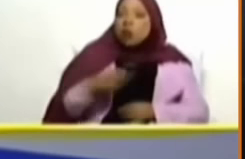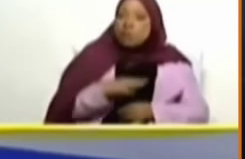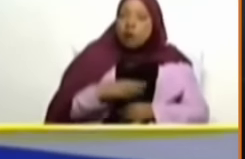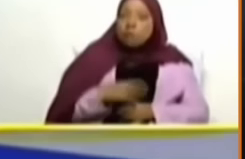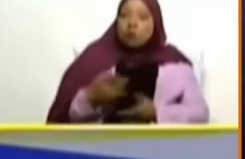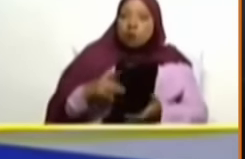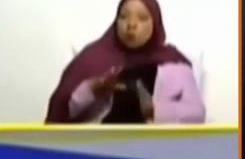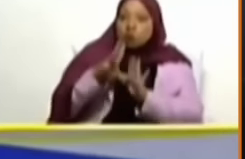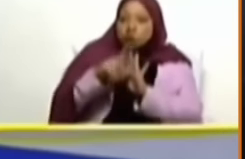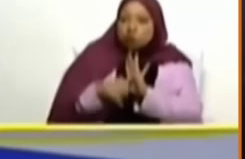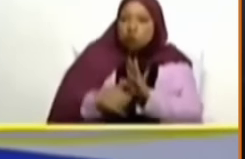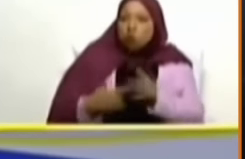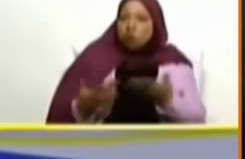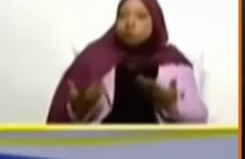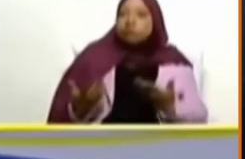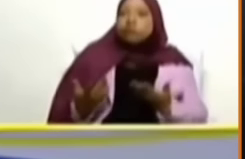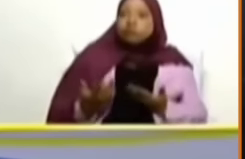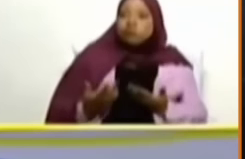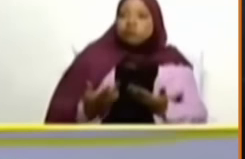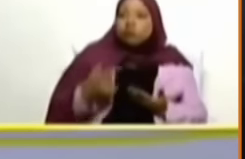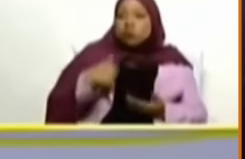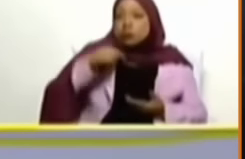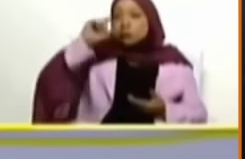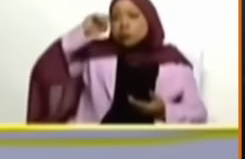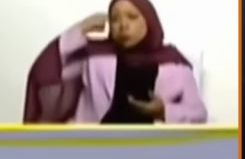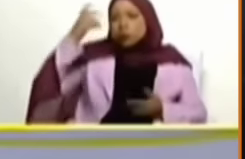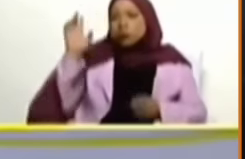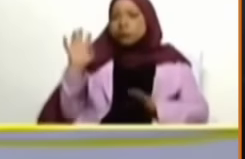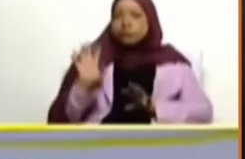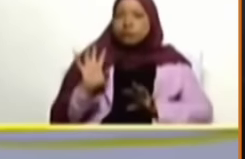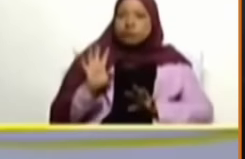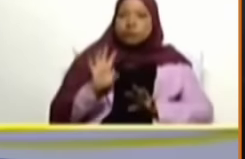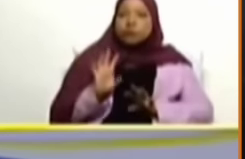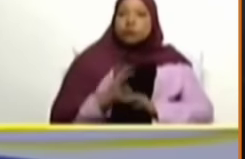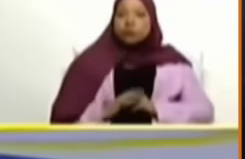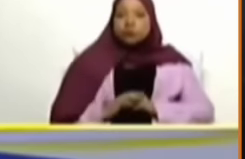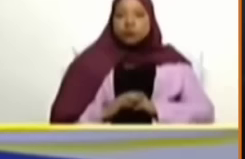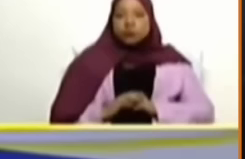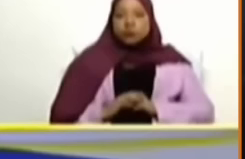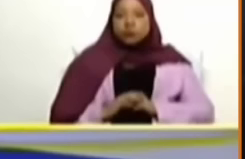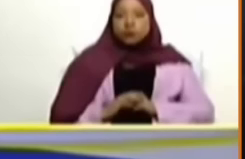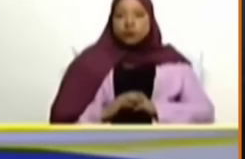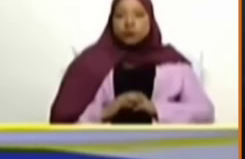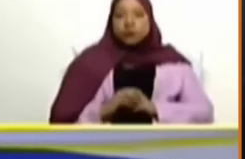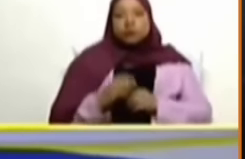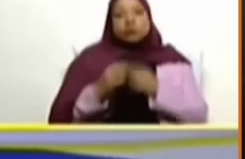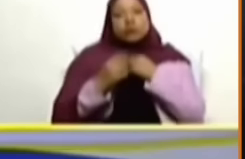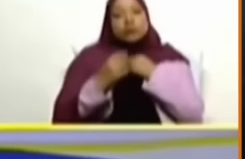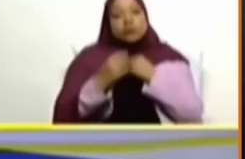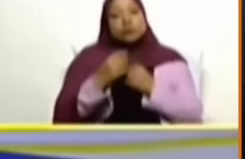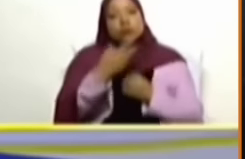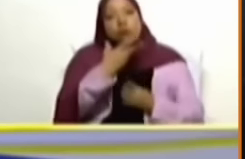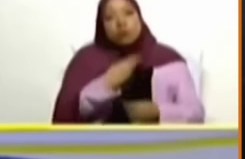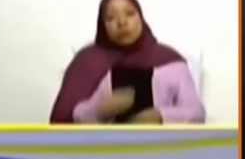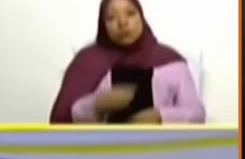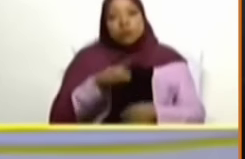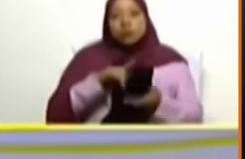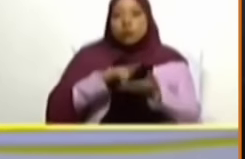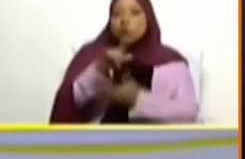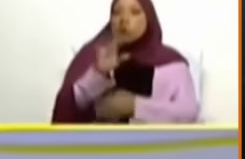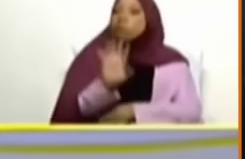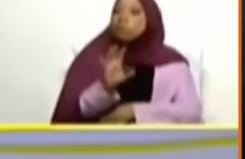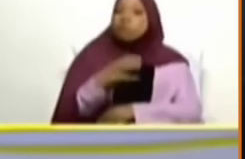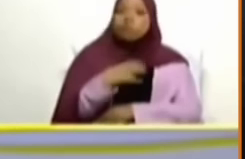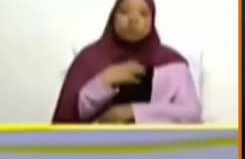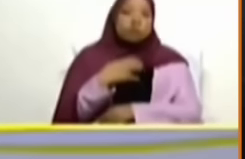valga comentario porque me acordé yo le contesté Lamentablemente los aviones nuestras no pueden ir allá